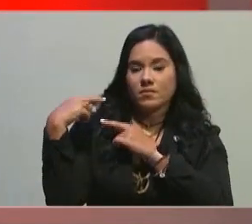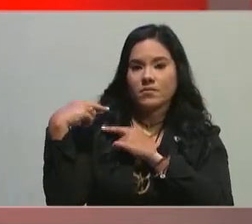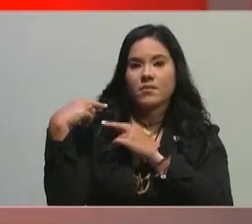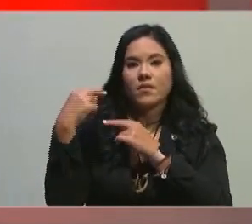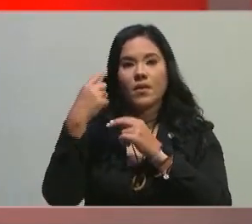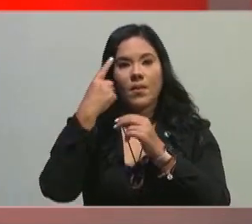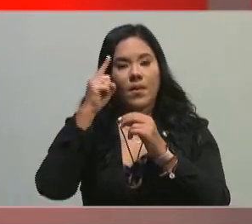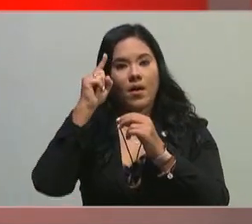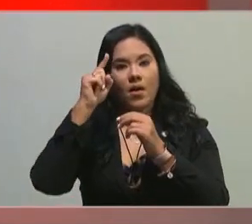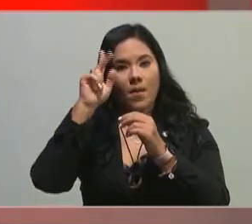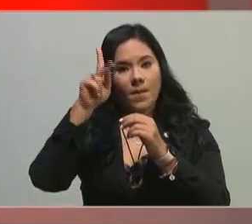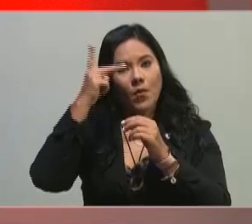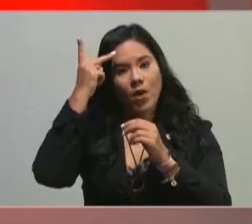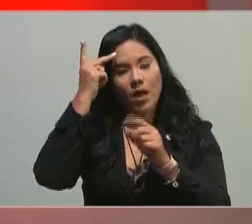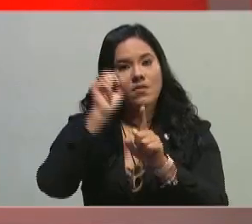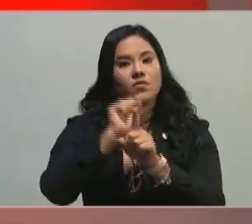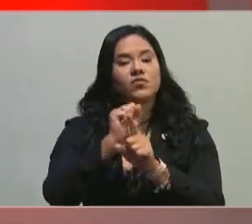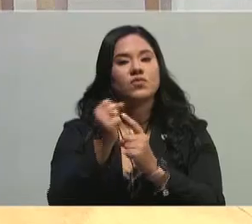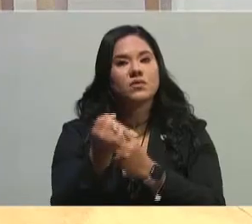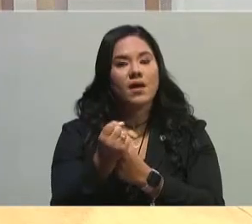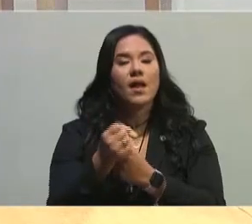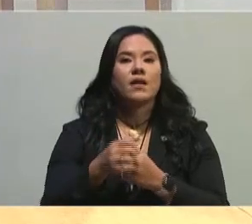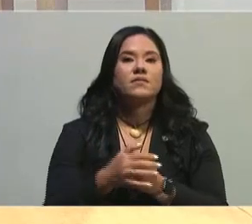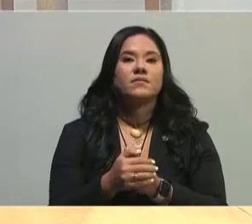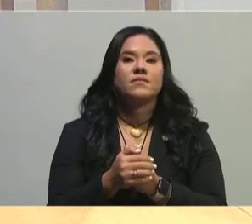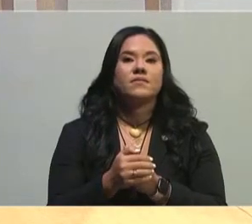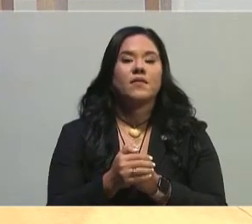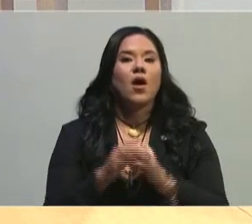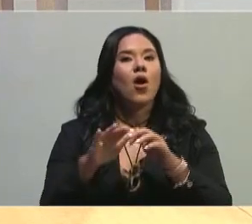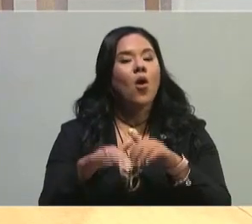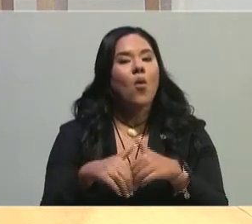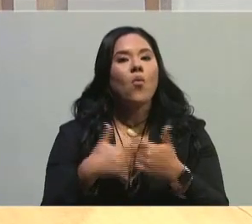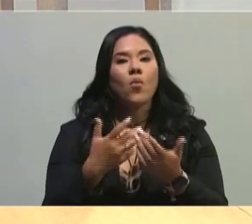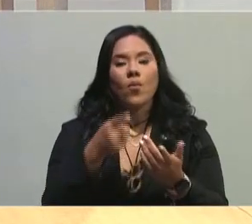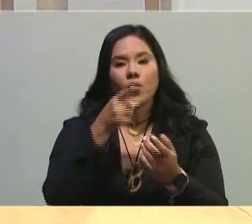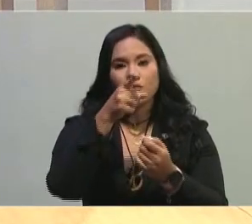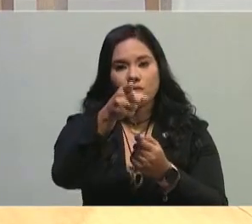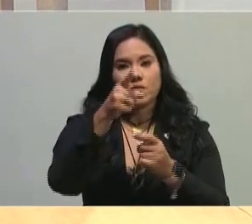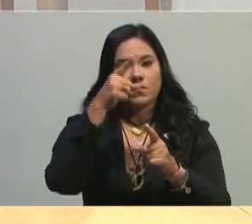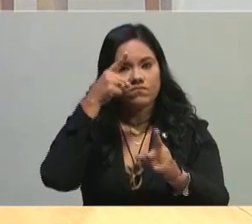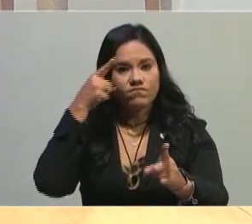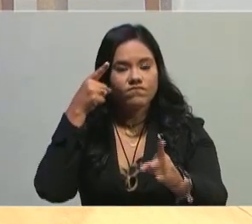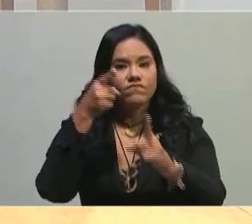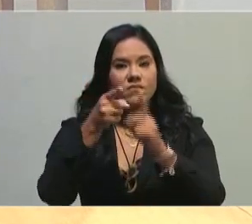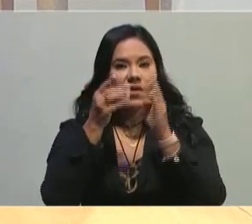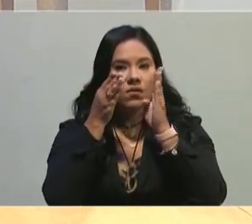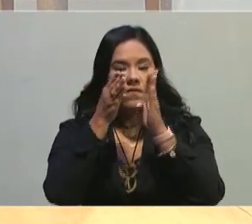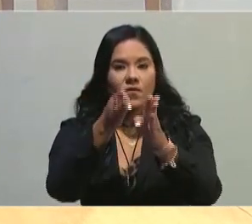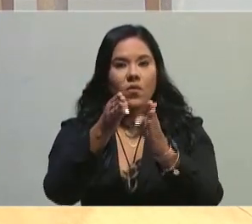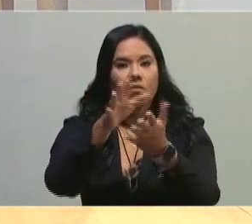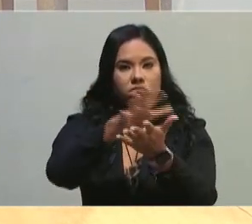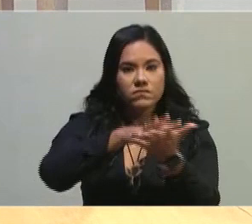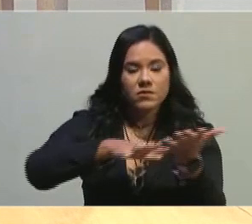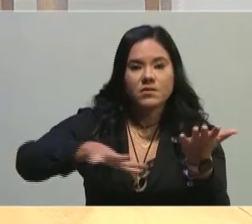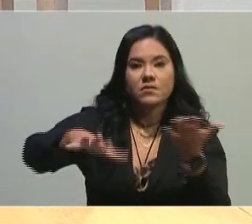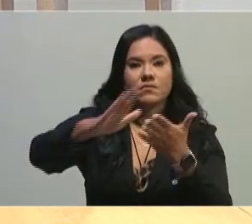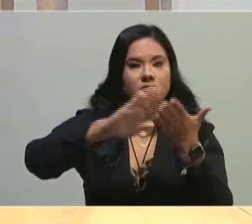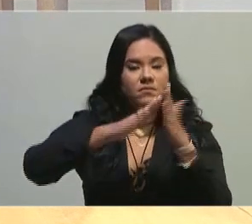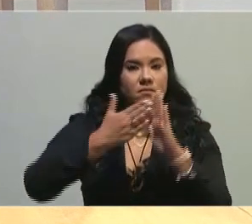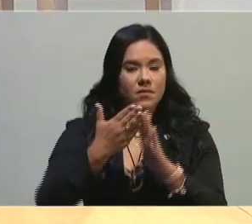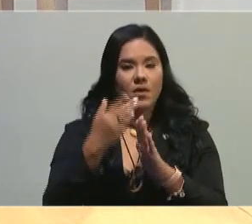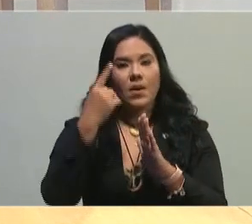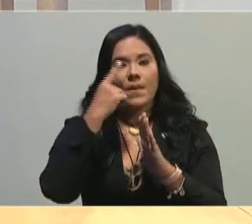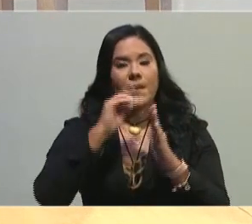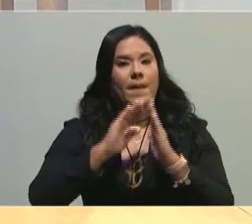gobierno exao muy bien cómo ustedes hacen Cómo ustedes determinan el foco de esa Barriada de nuestro país